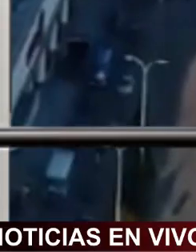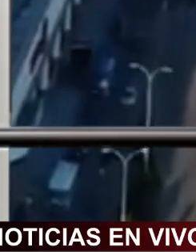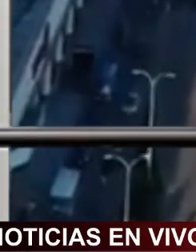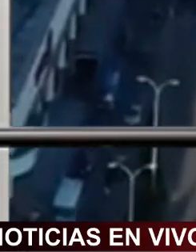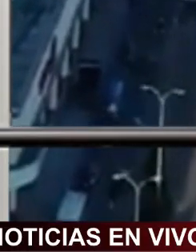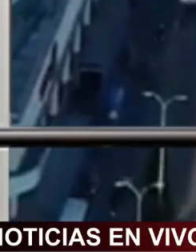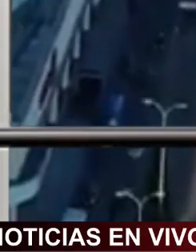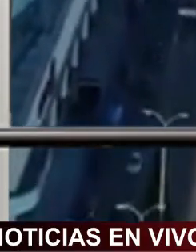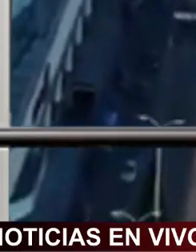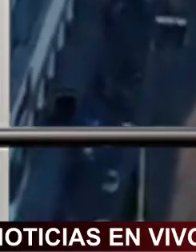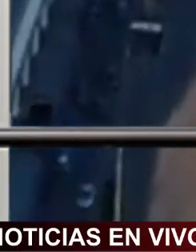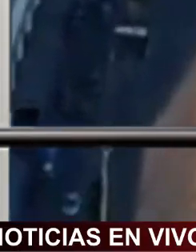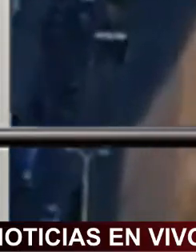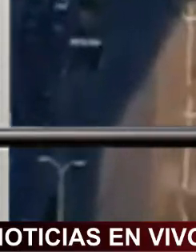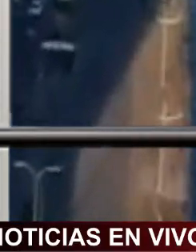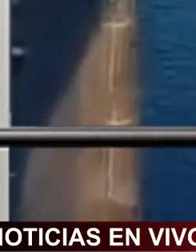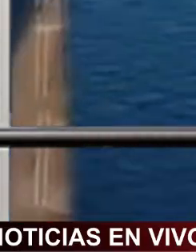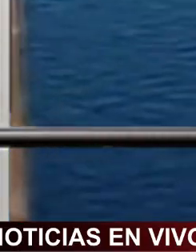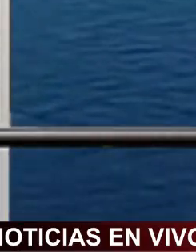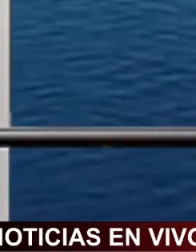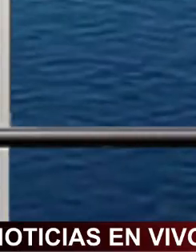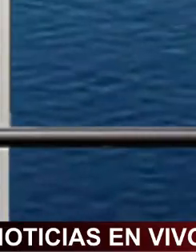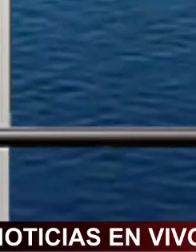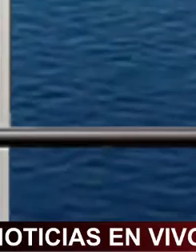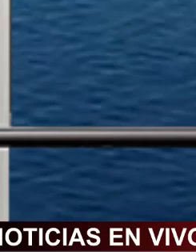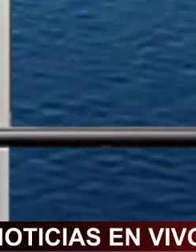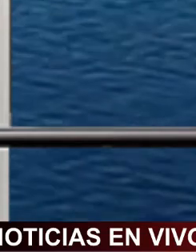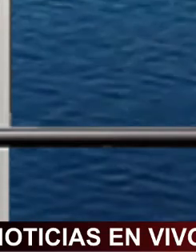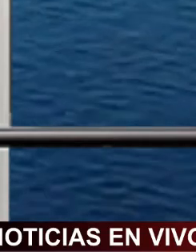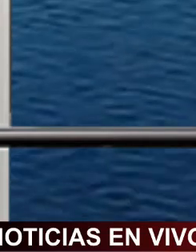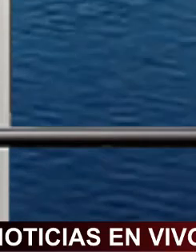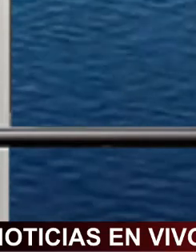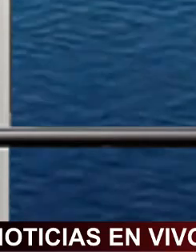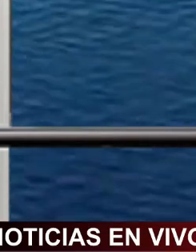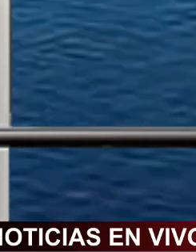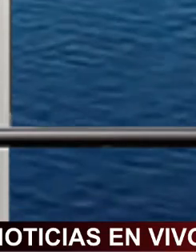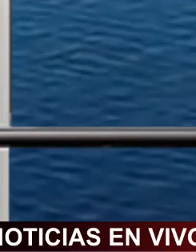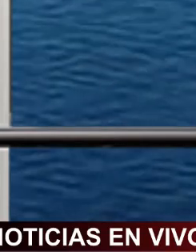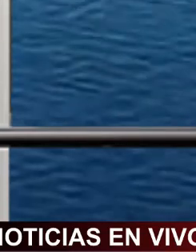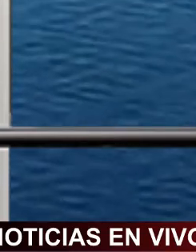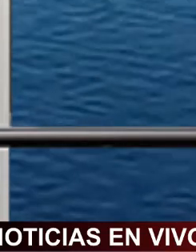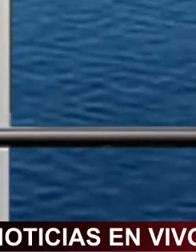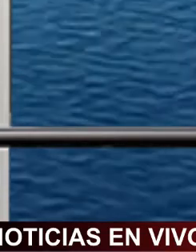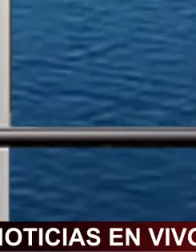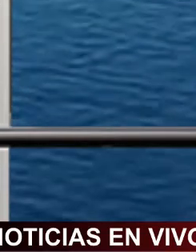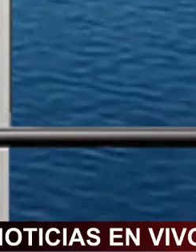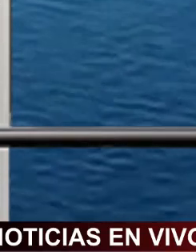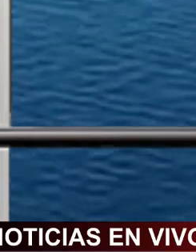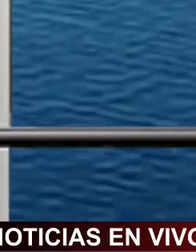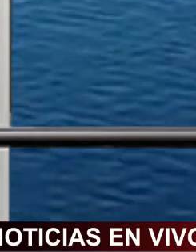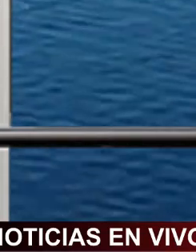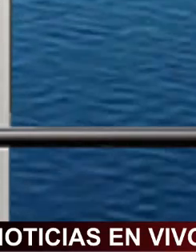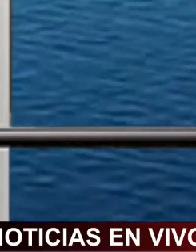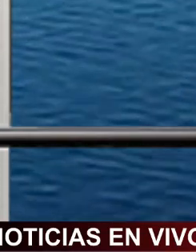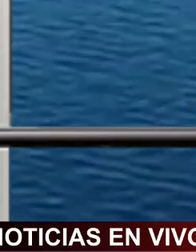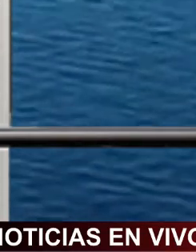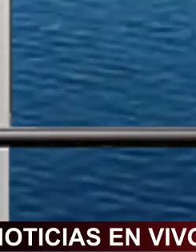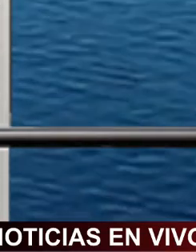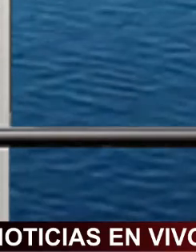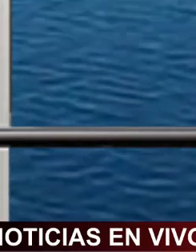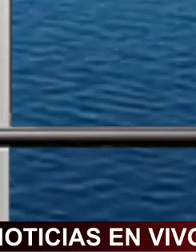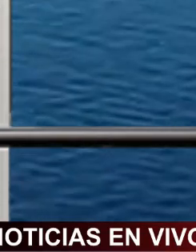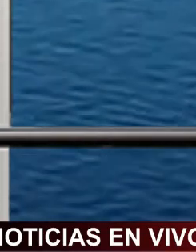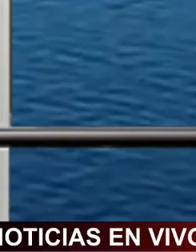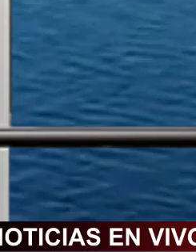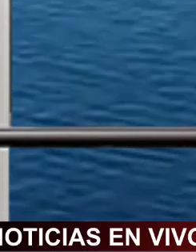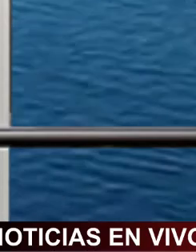de... Bien, vamos a compartir un reportaje que es una gentileza de Mega Noticias y que quisimos poner la consideración